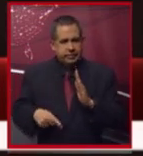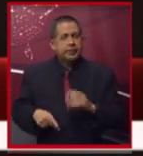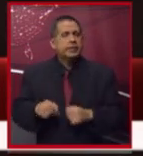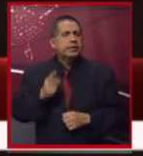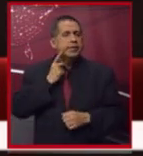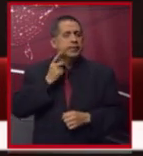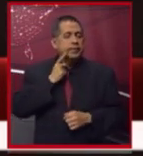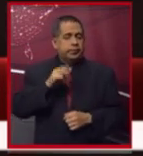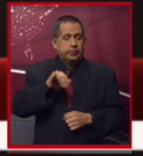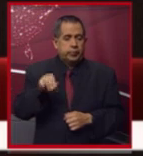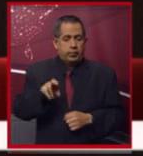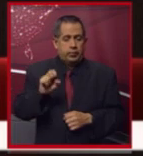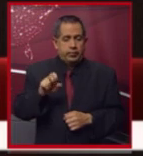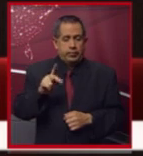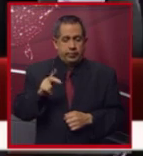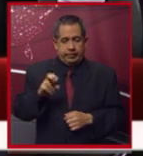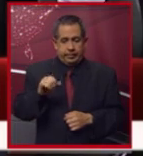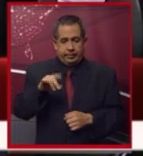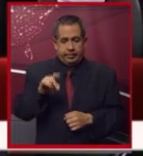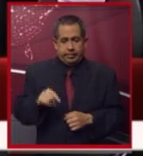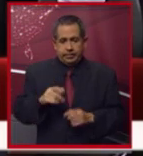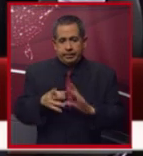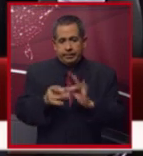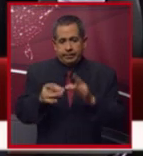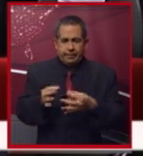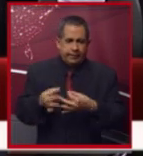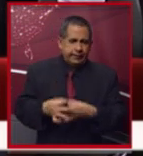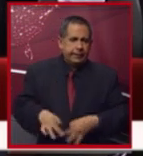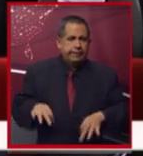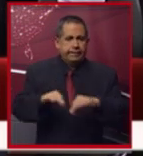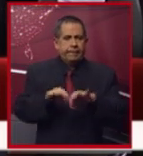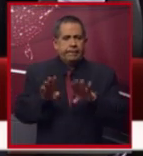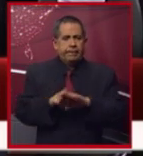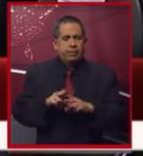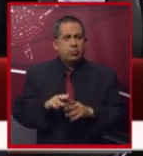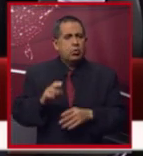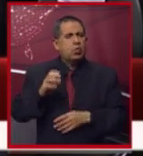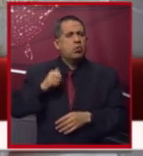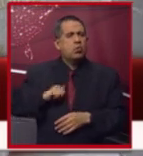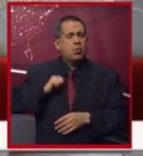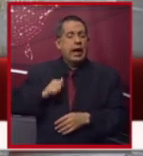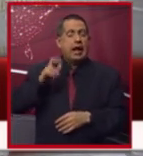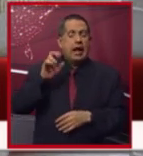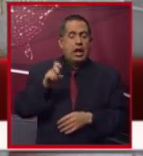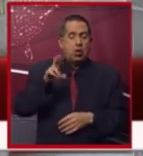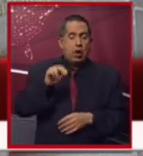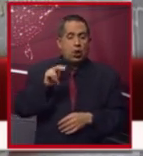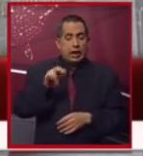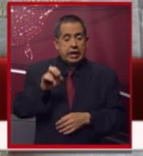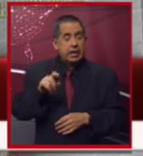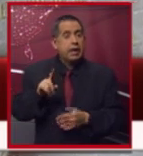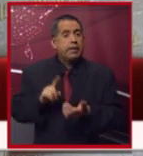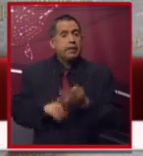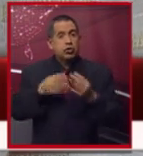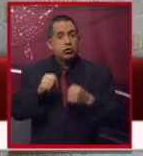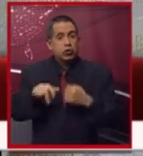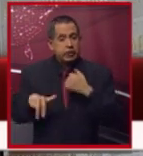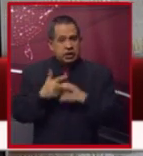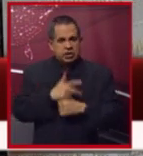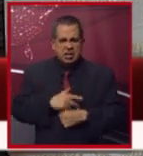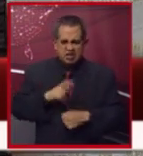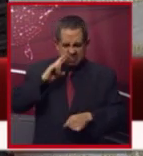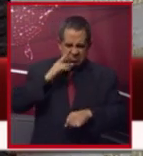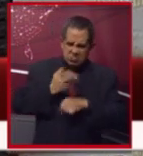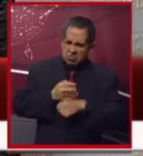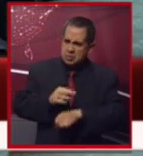el diputado Jorge Luis Preciado Rodríguez, destacó la importancia histórica del legislador Eduardo Neri, quien en 1913 defendió la responsabilidad